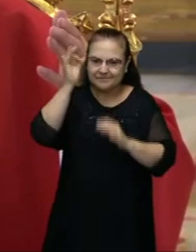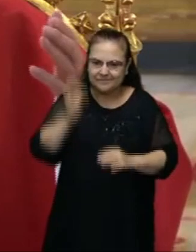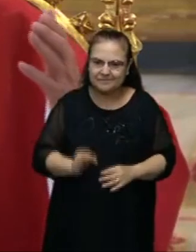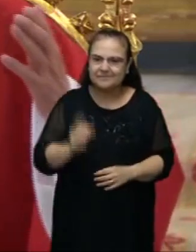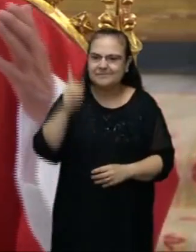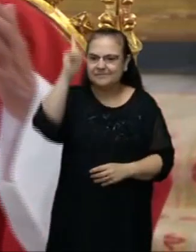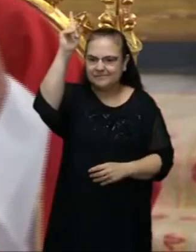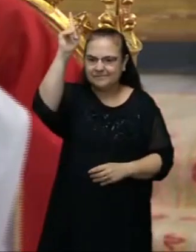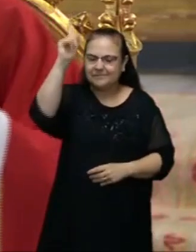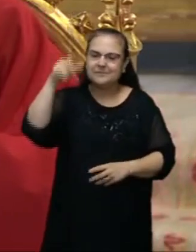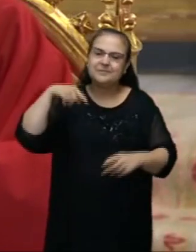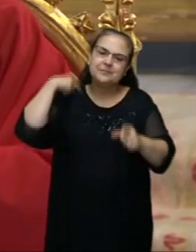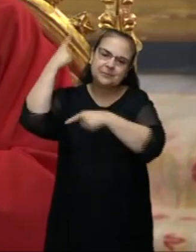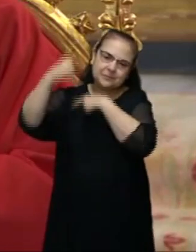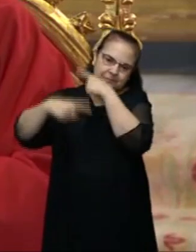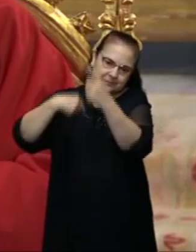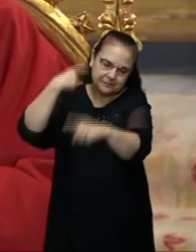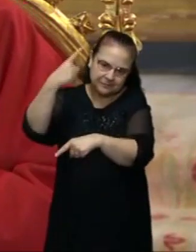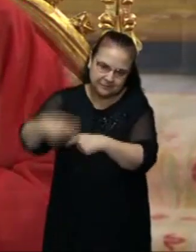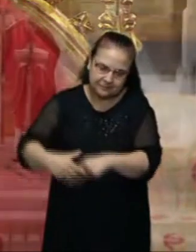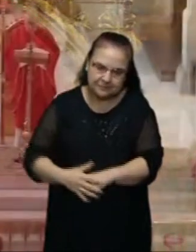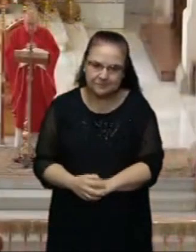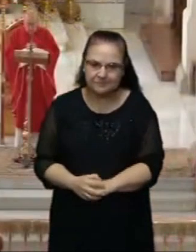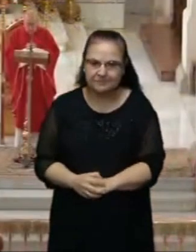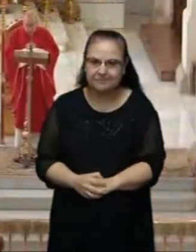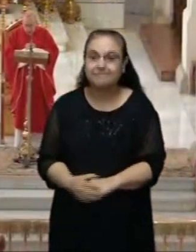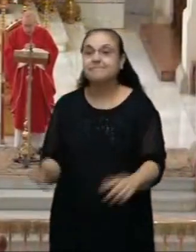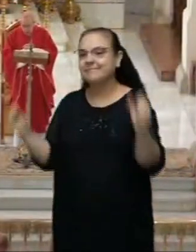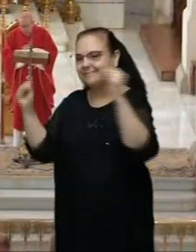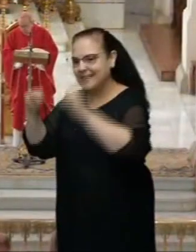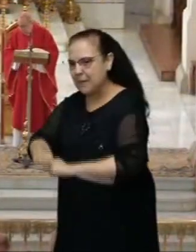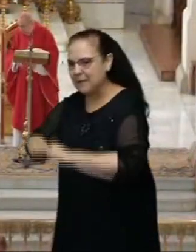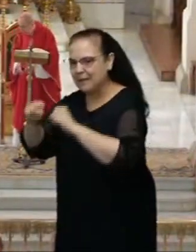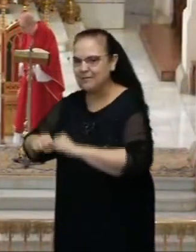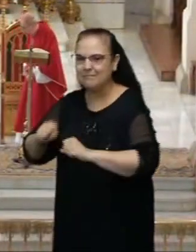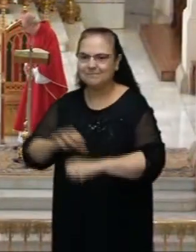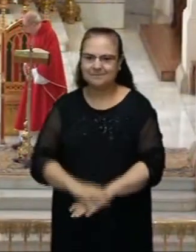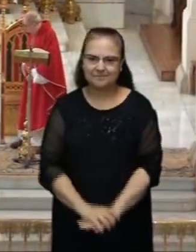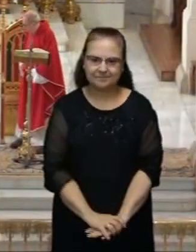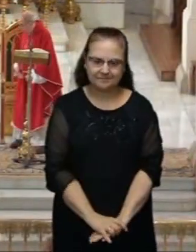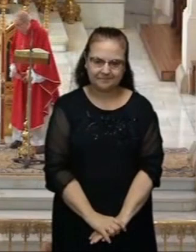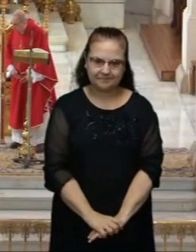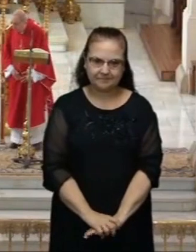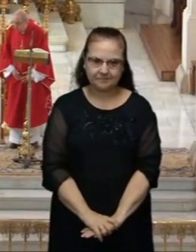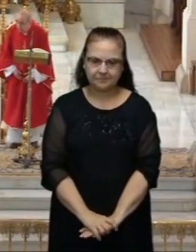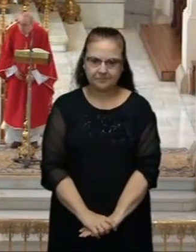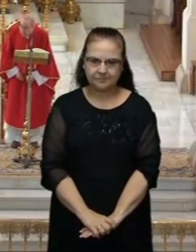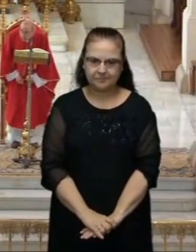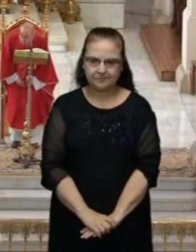Santo y es Dios por los siglos de los siglos.